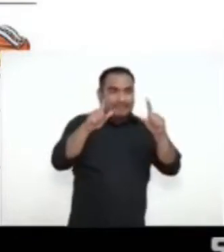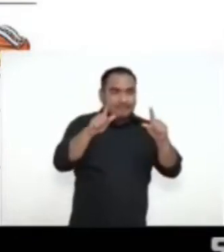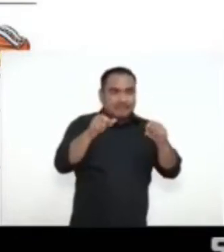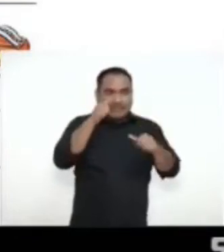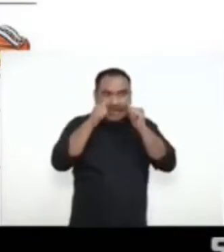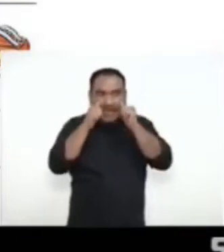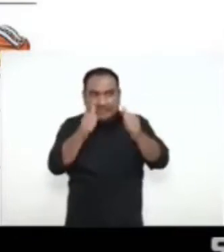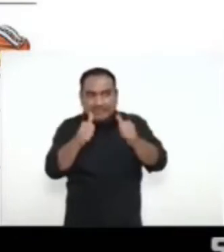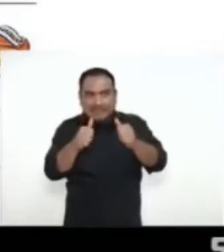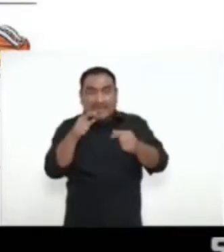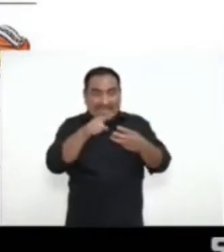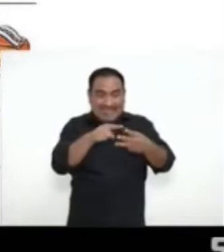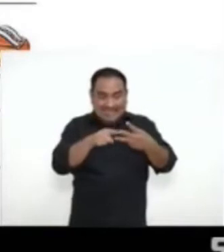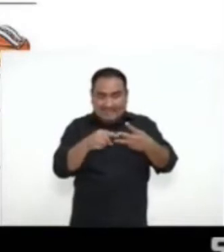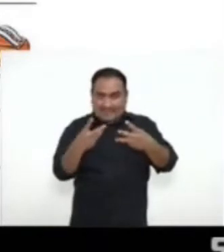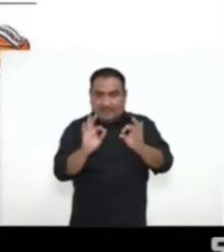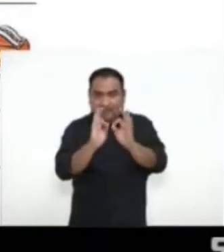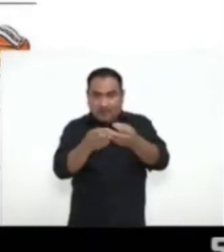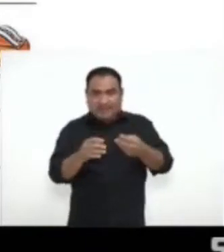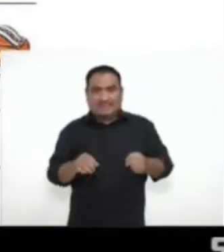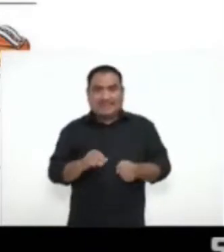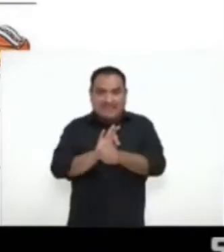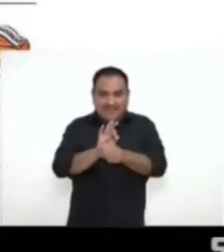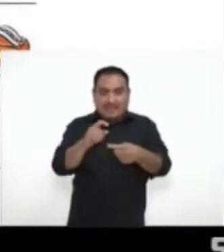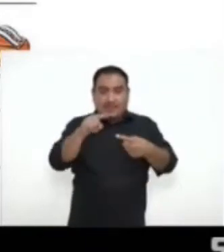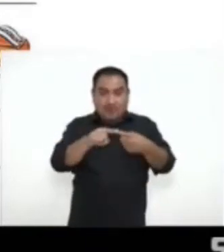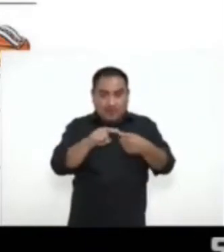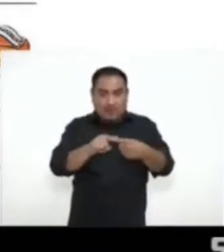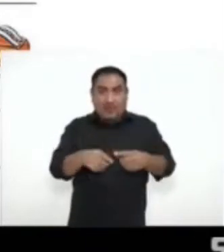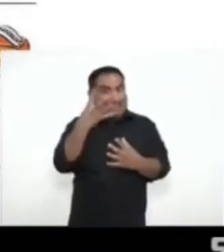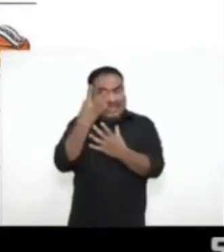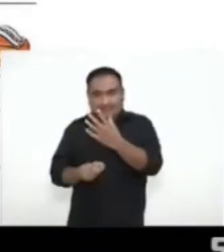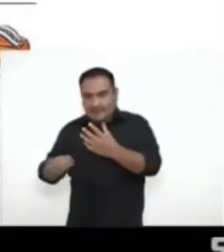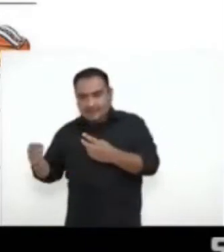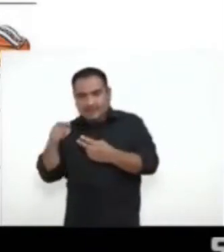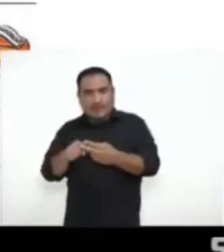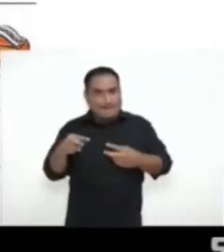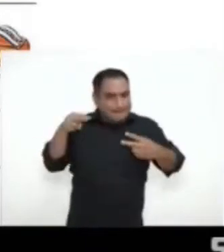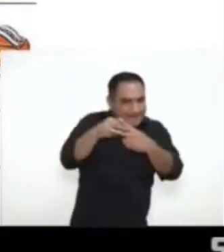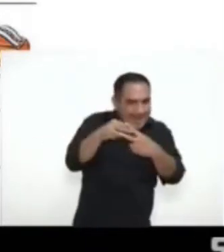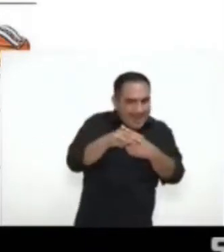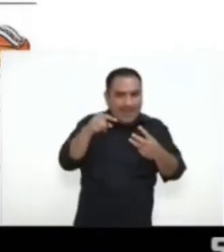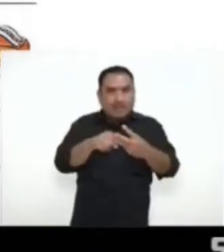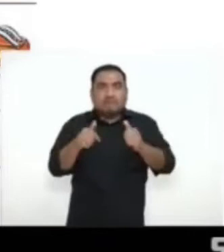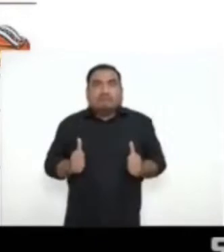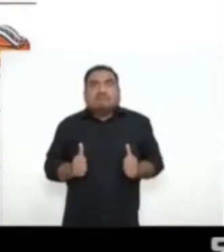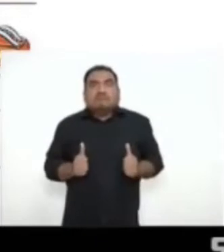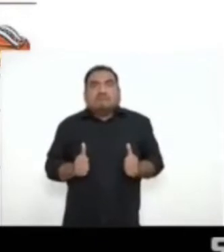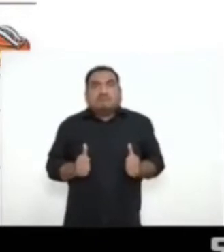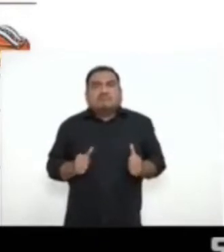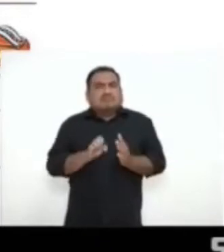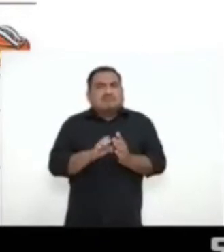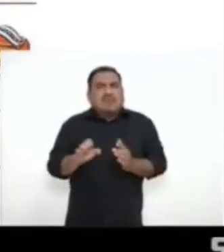tres maneras. O huye, o lucha, o se paraliza. ¿Han visto esos videos en donde